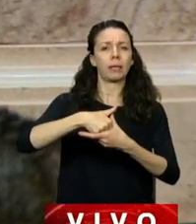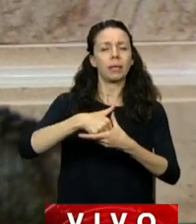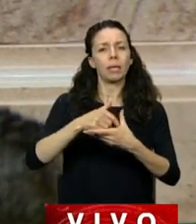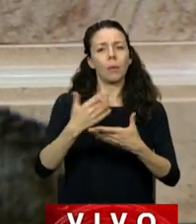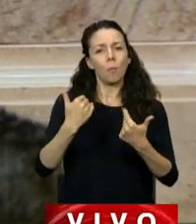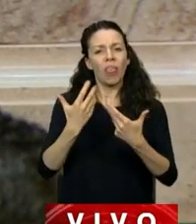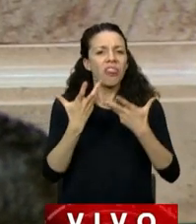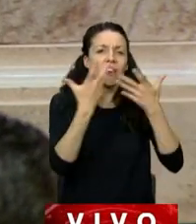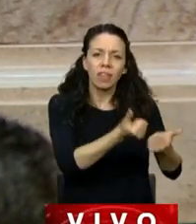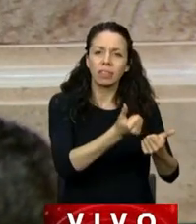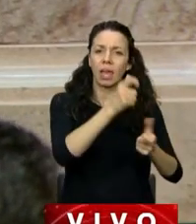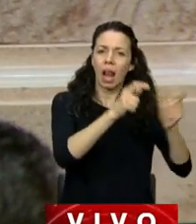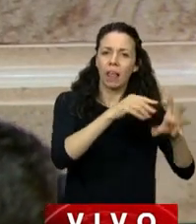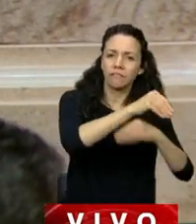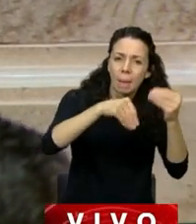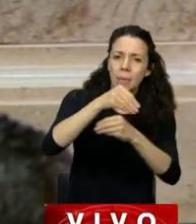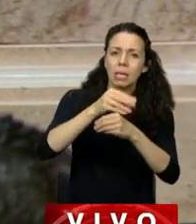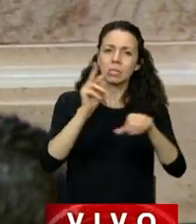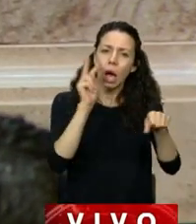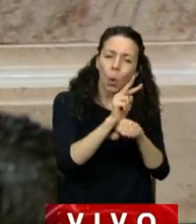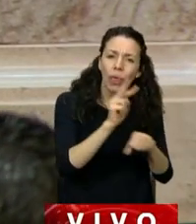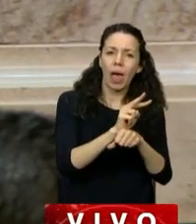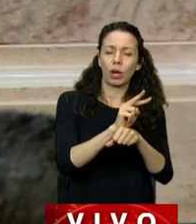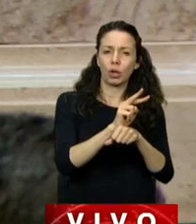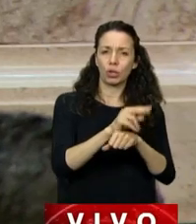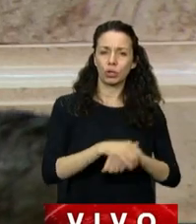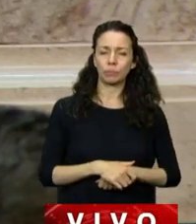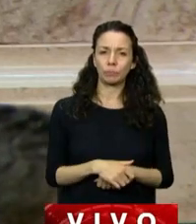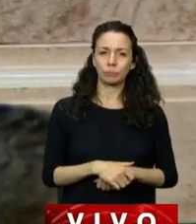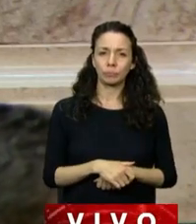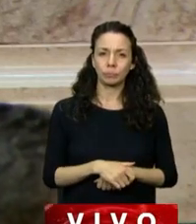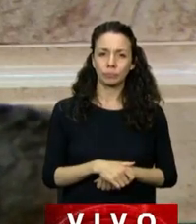defenderlos a cuidarlos y a protegerlos